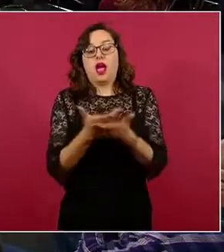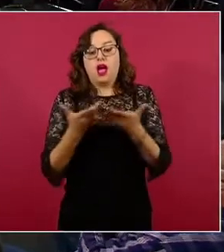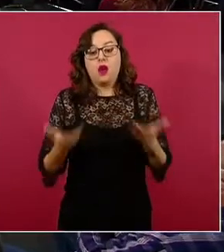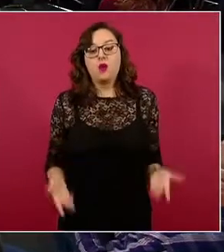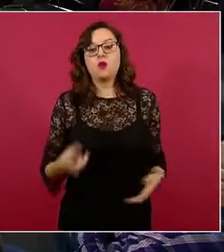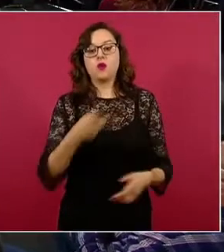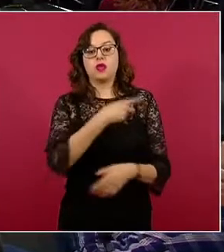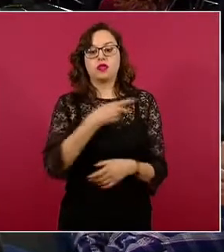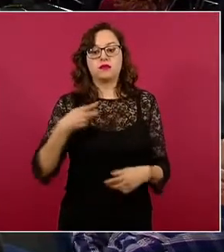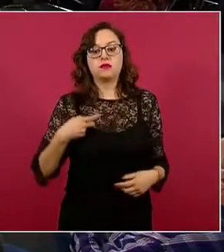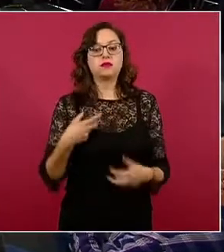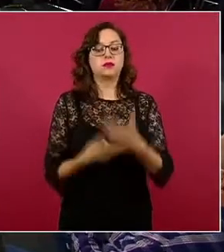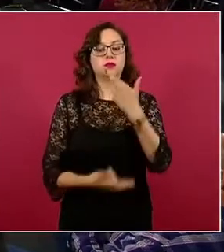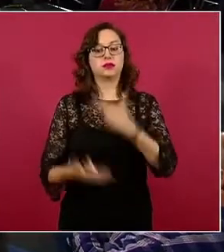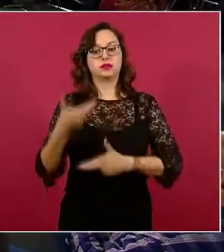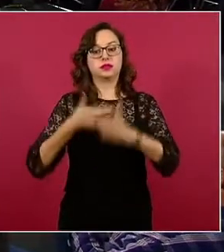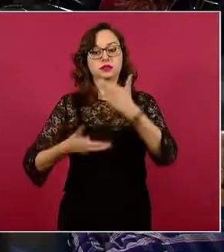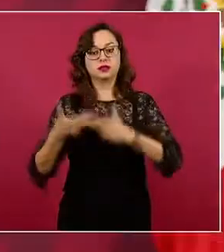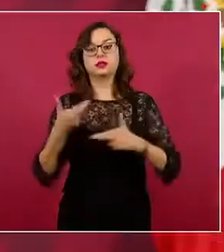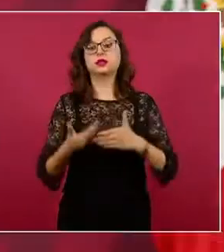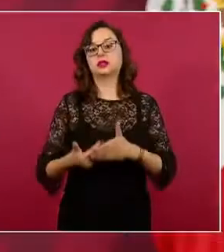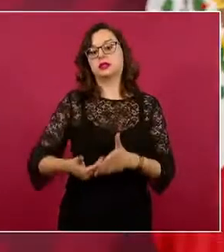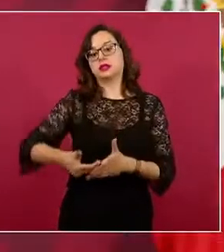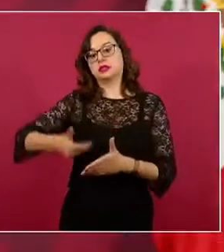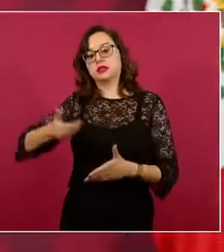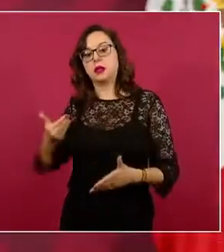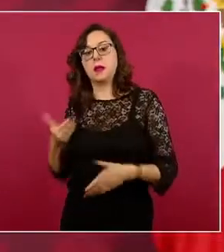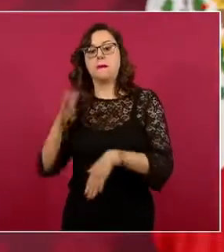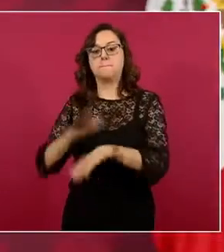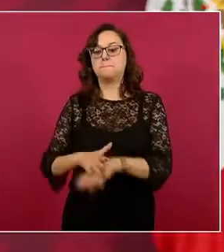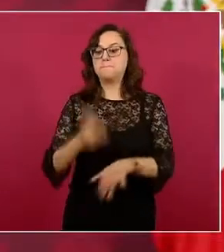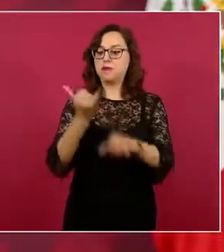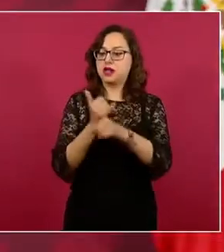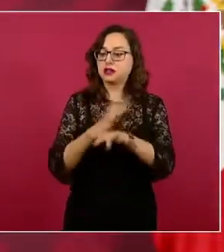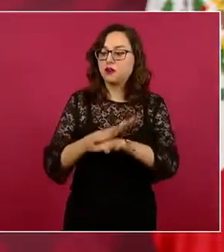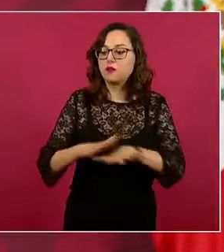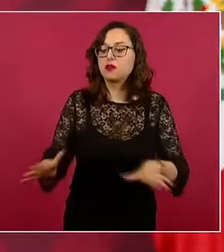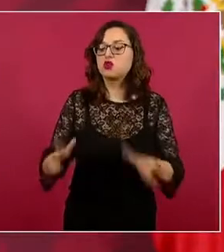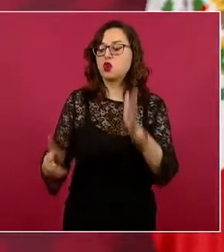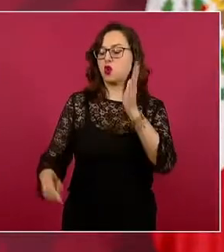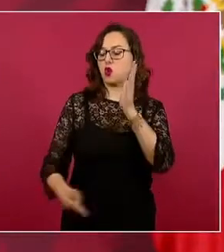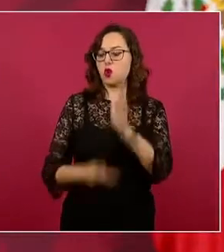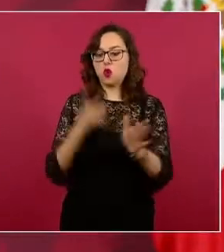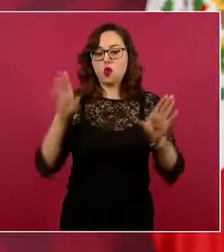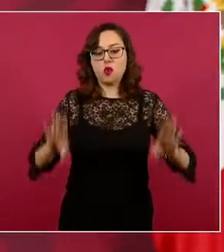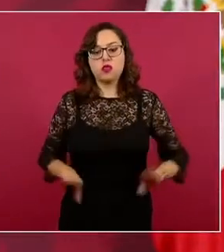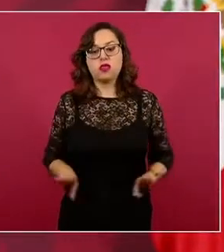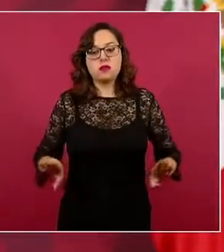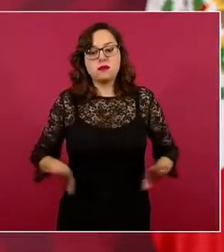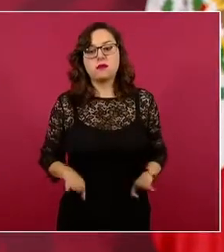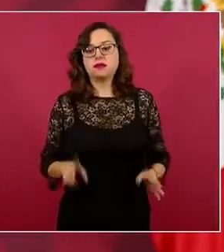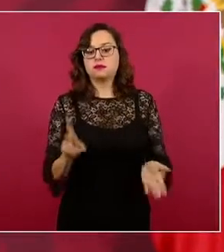regresar a infundir principios, valores,